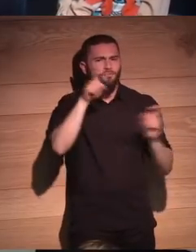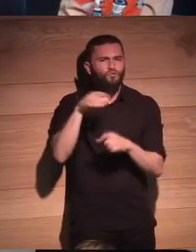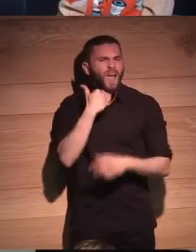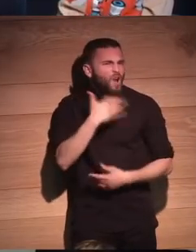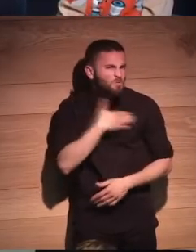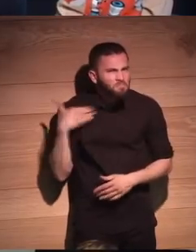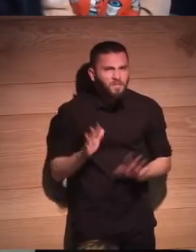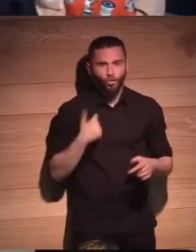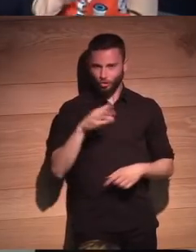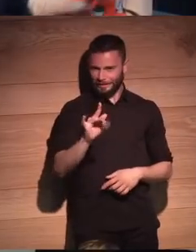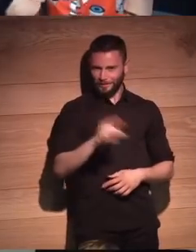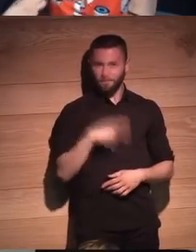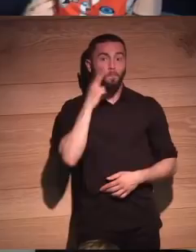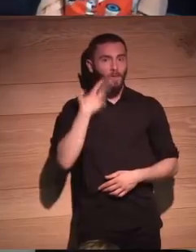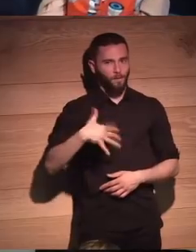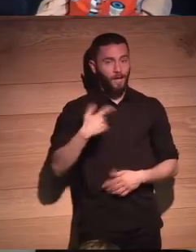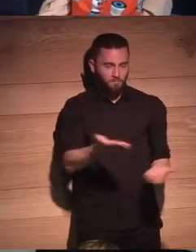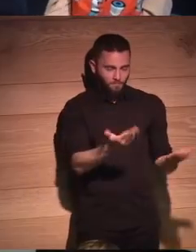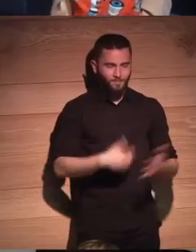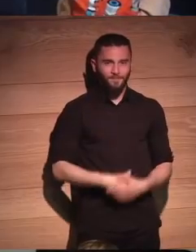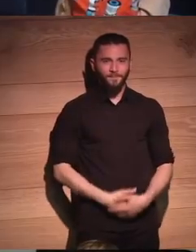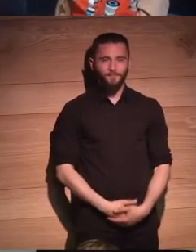sí. ¡Ay, qué miedo! Adelante.